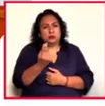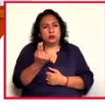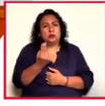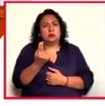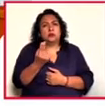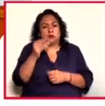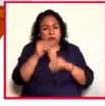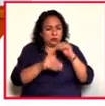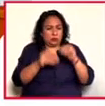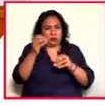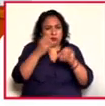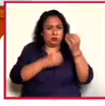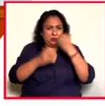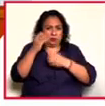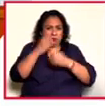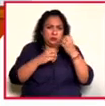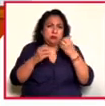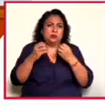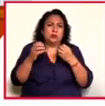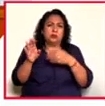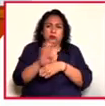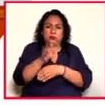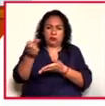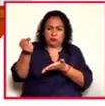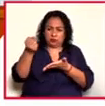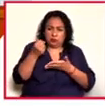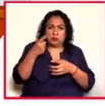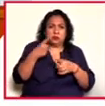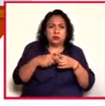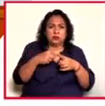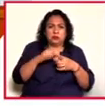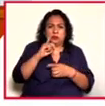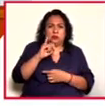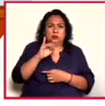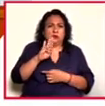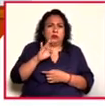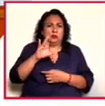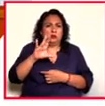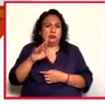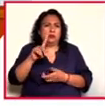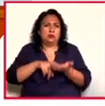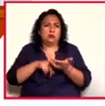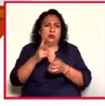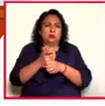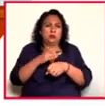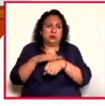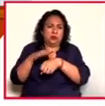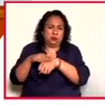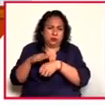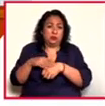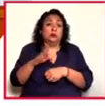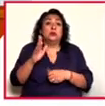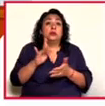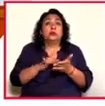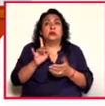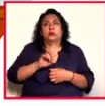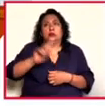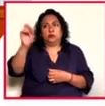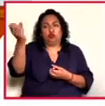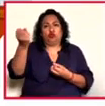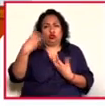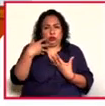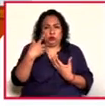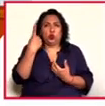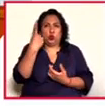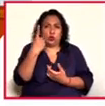montaje de un beneficio que nos brindó el IBEC, en las convocatorias estas del PECDA. Gracias a Dios salimos beneficiados en una, vamos a